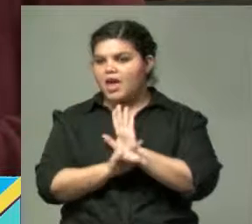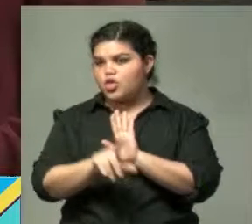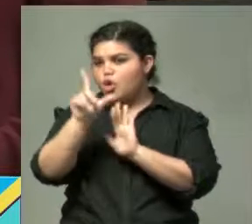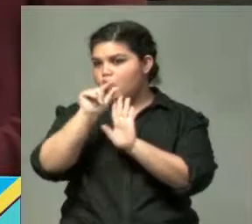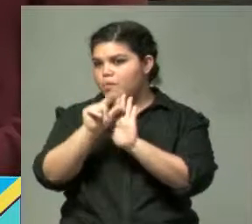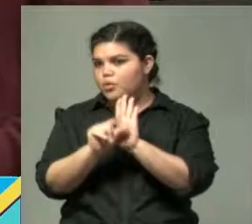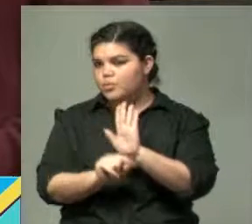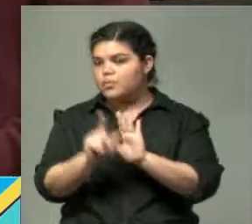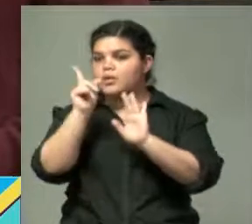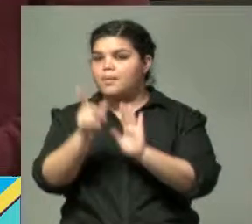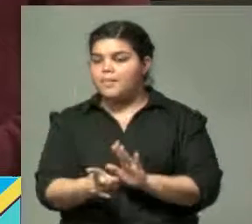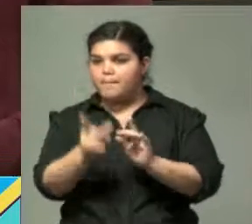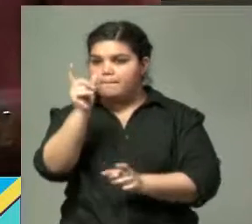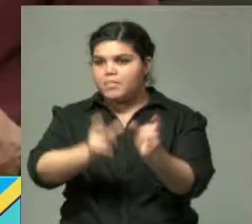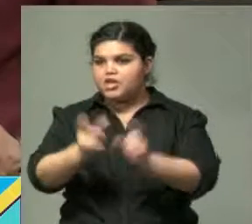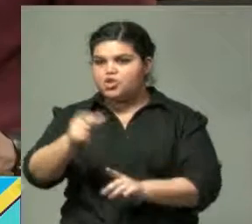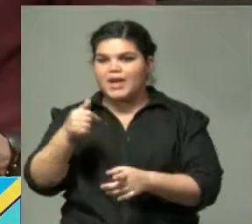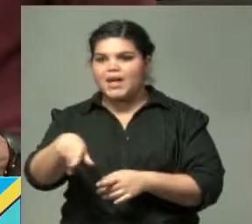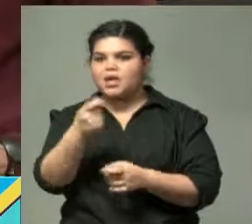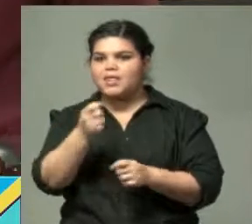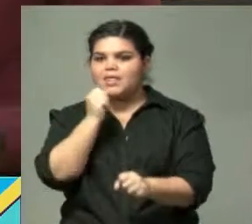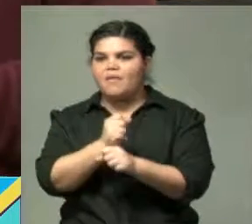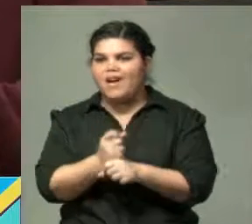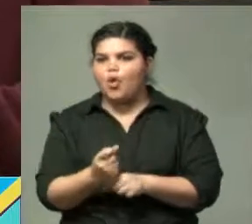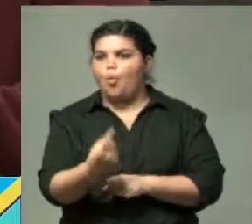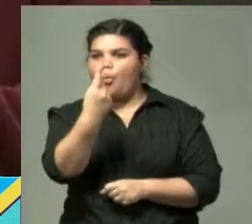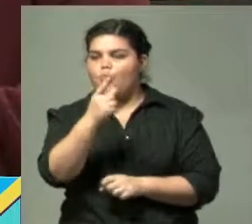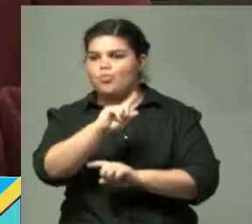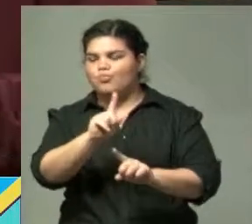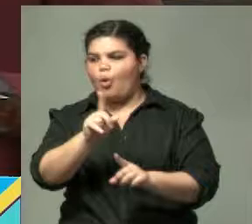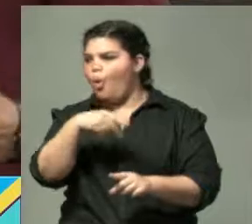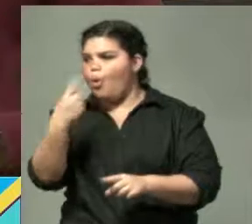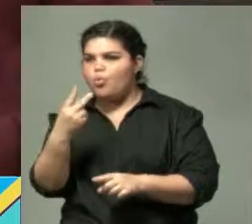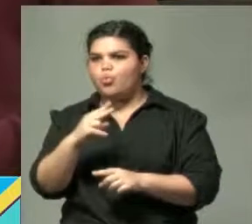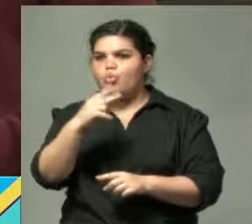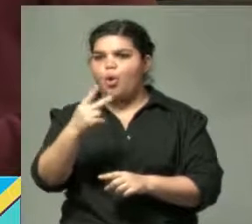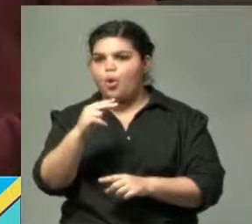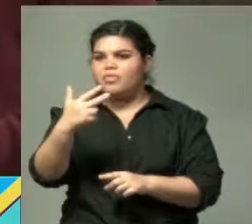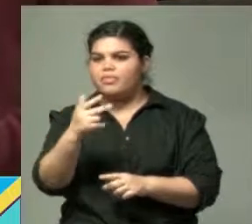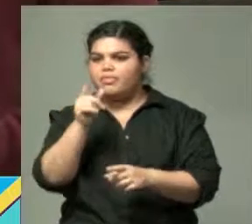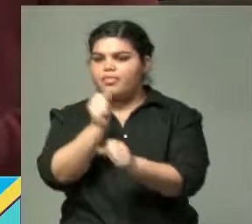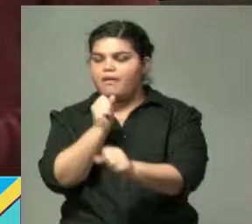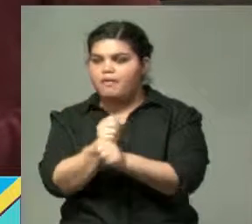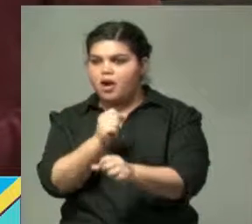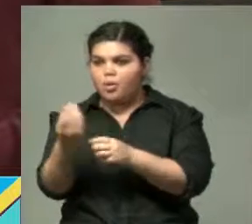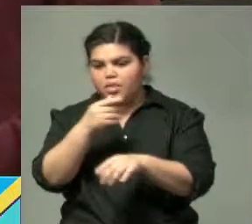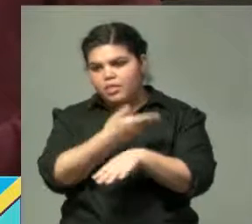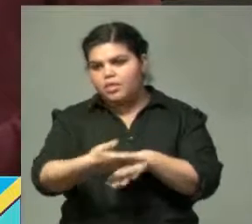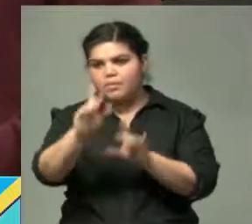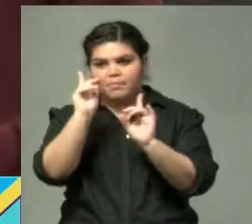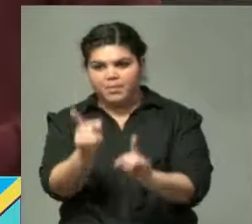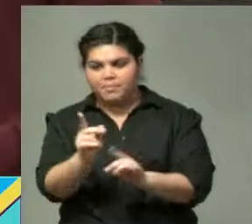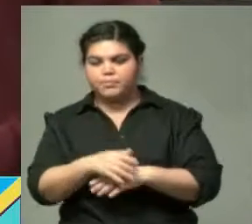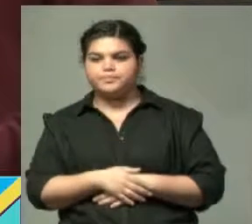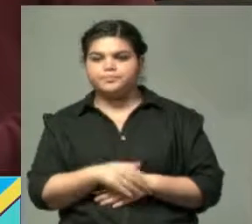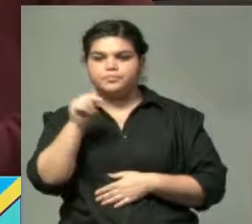existe una mayor cantidad de personas que no les alcanza con un solo trabajo y tienen que salir a buscar otro trabajo. Todo esto vamos a ir desarrollando a lo largo del programa. Con todos